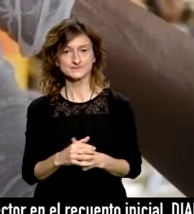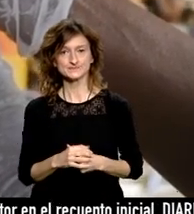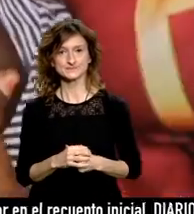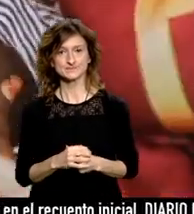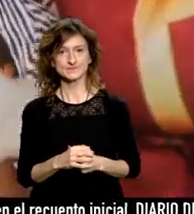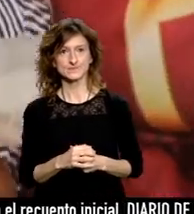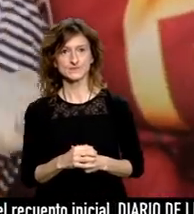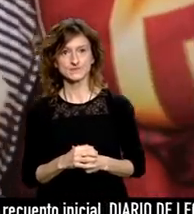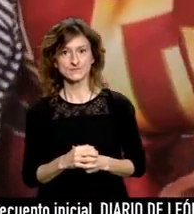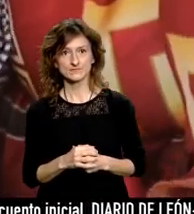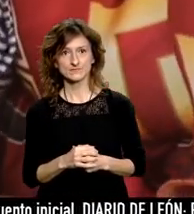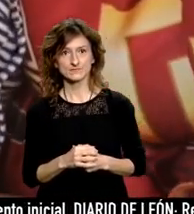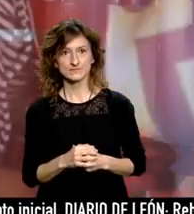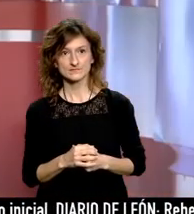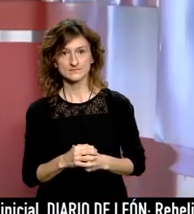vacunados.